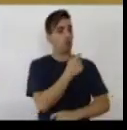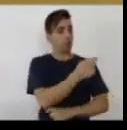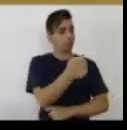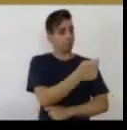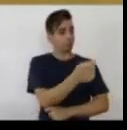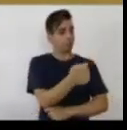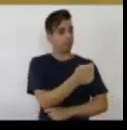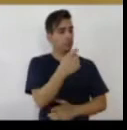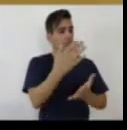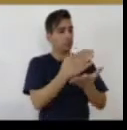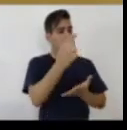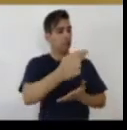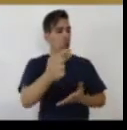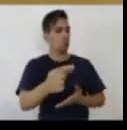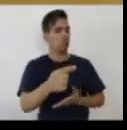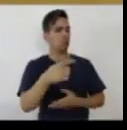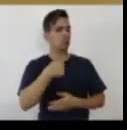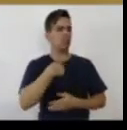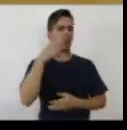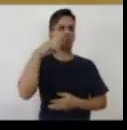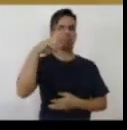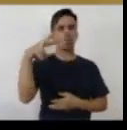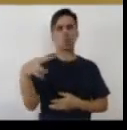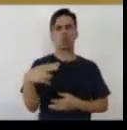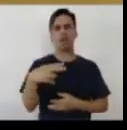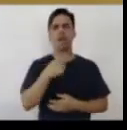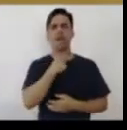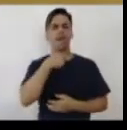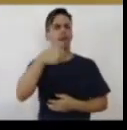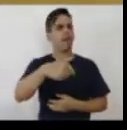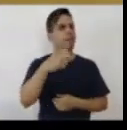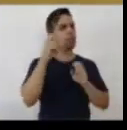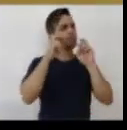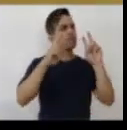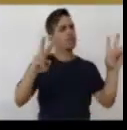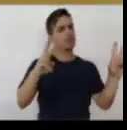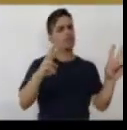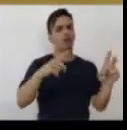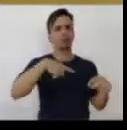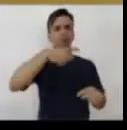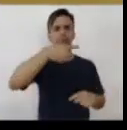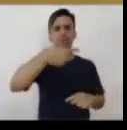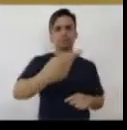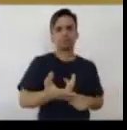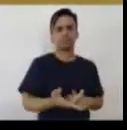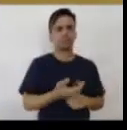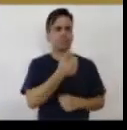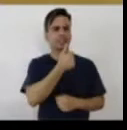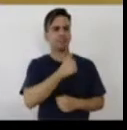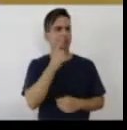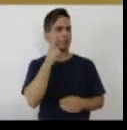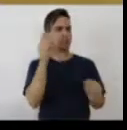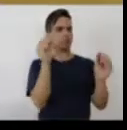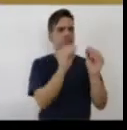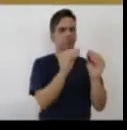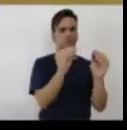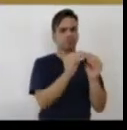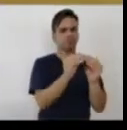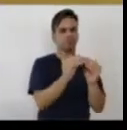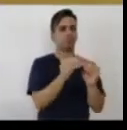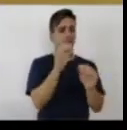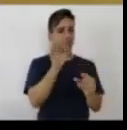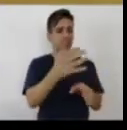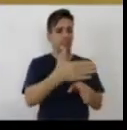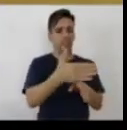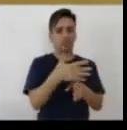un contenido a nuestros estudiantes, tratemos de buscar ejemplos de la vida diaria que permitan darle significado a lo que